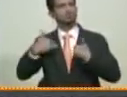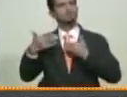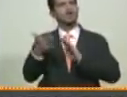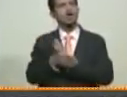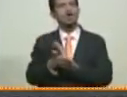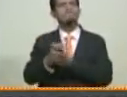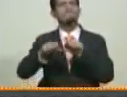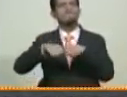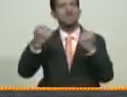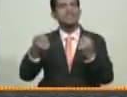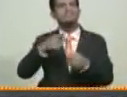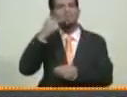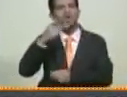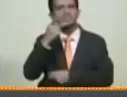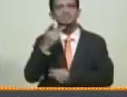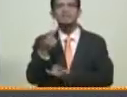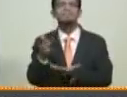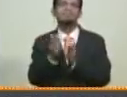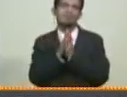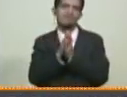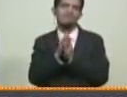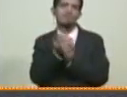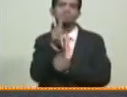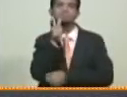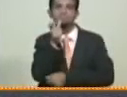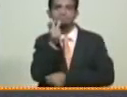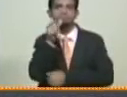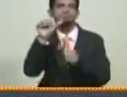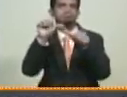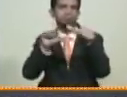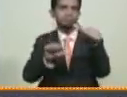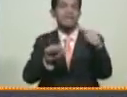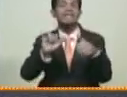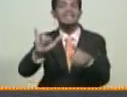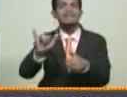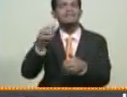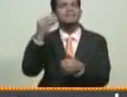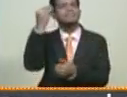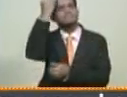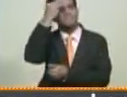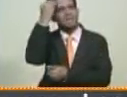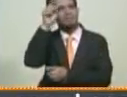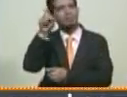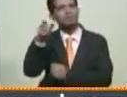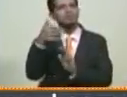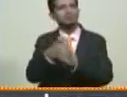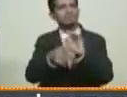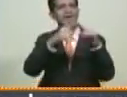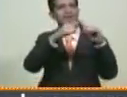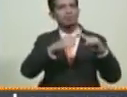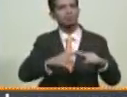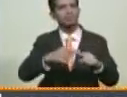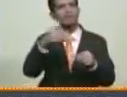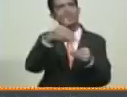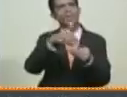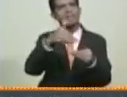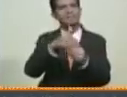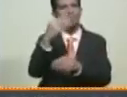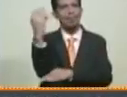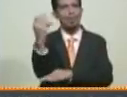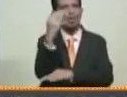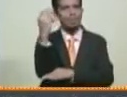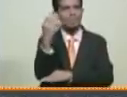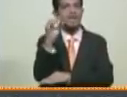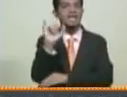acerca de este proceso. También su opinión referente a lo que son el resultado de las elecciones colombianas, y desde